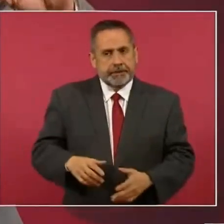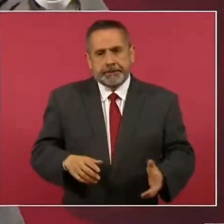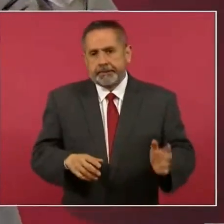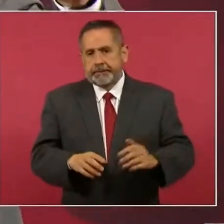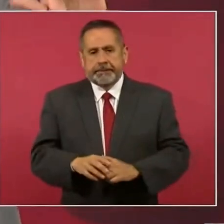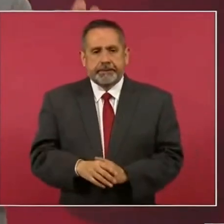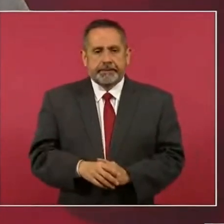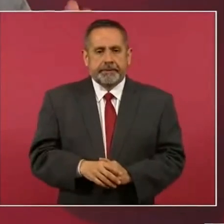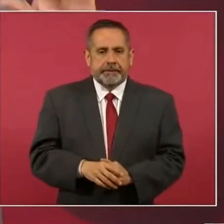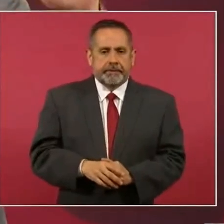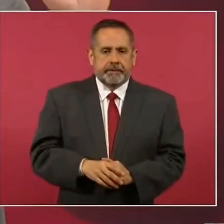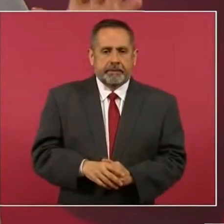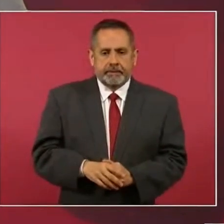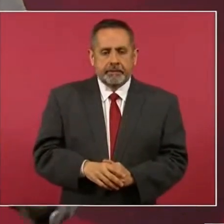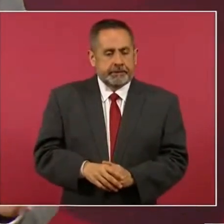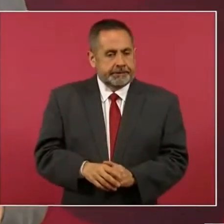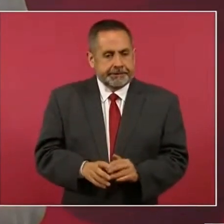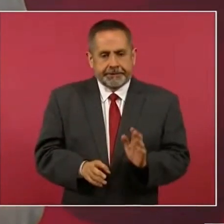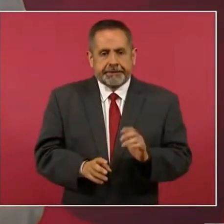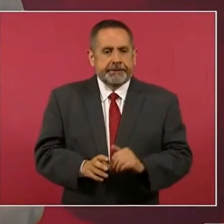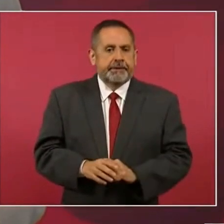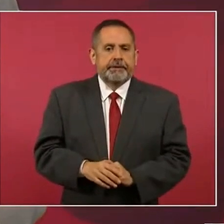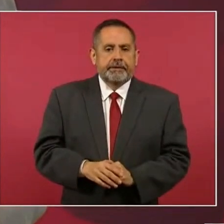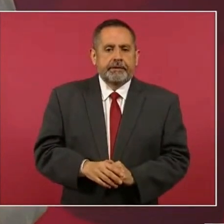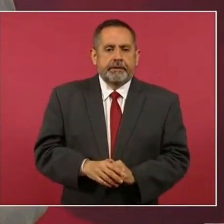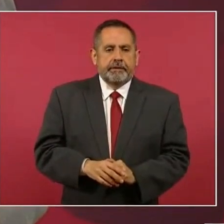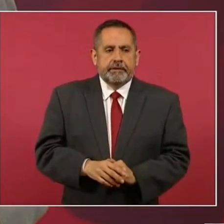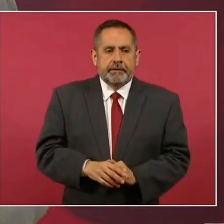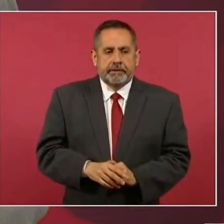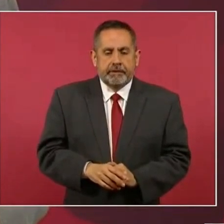Ya eso